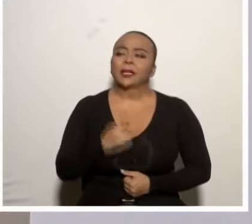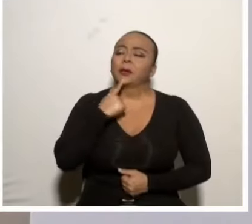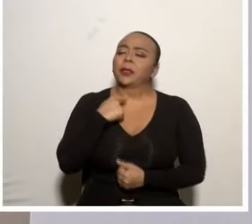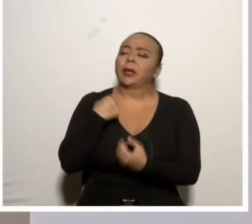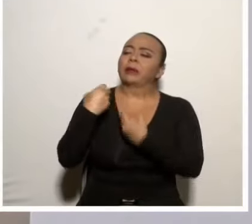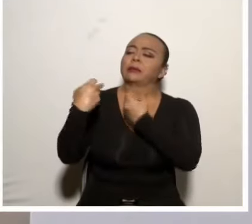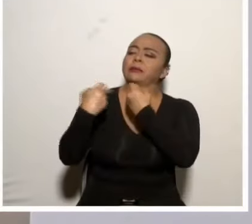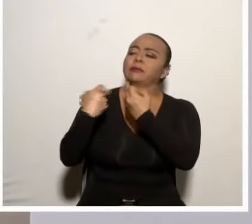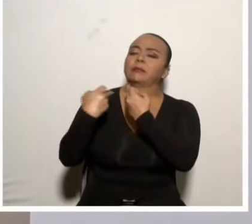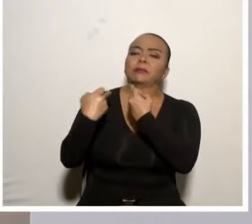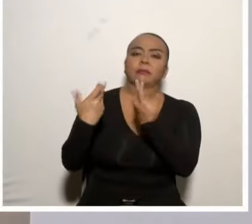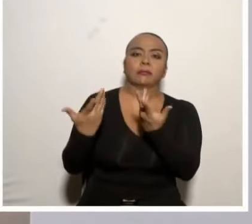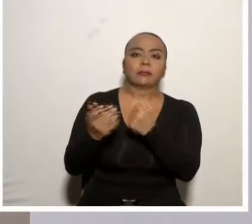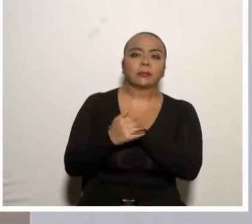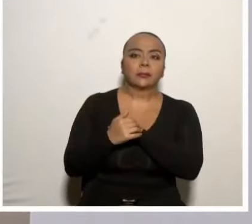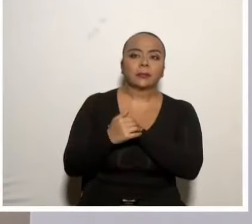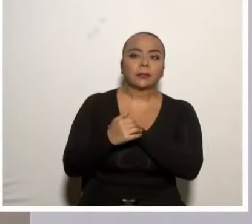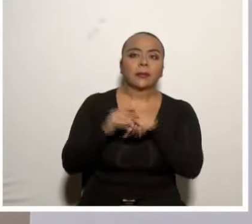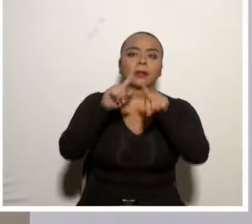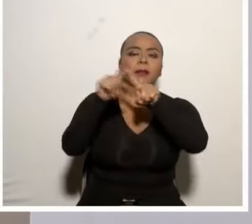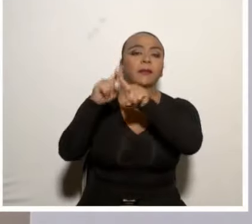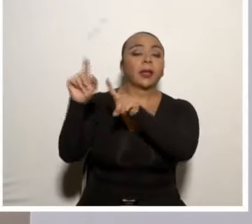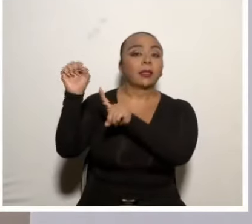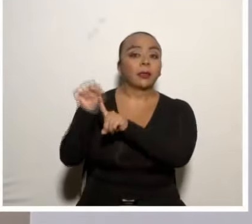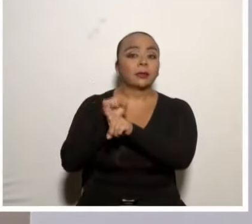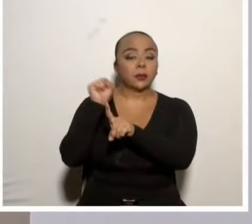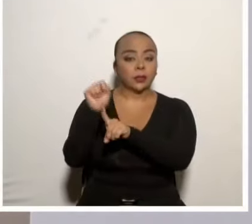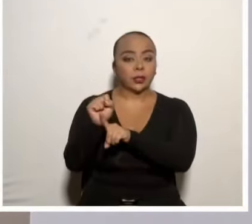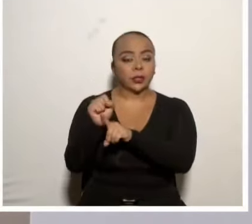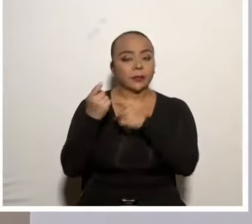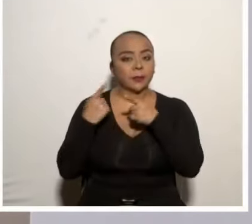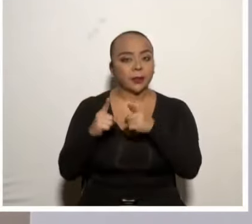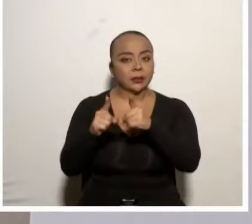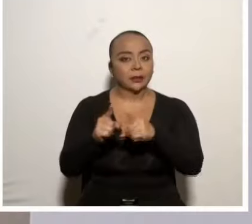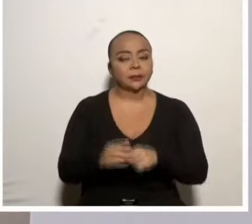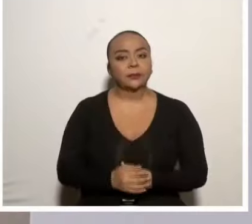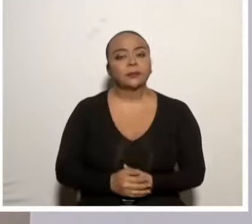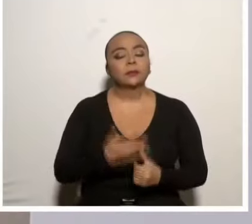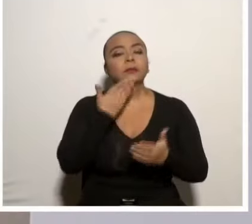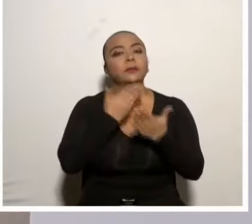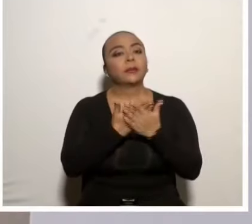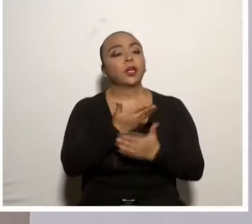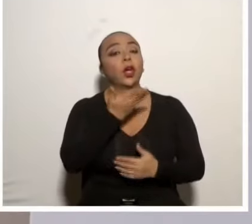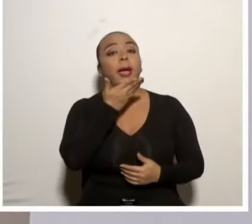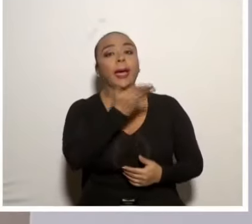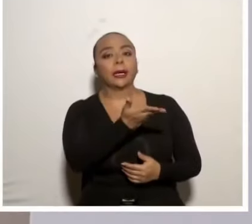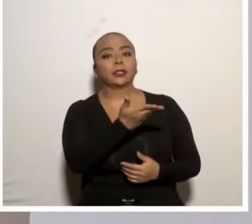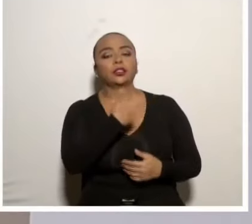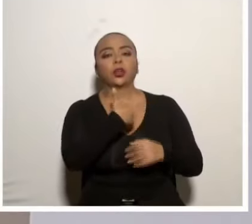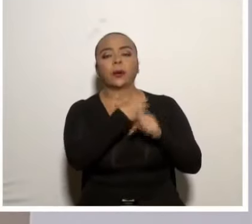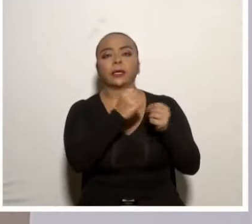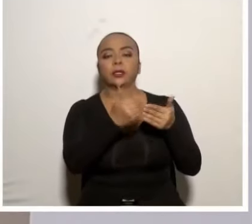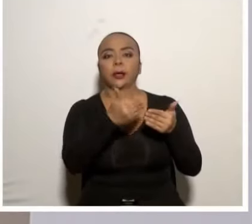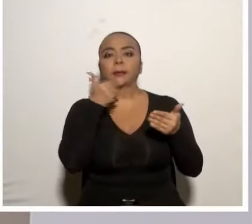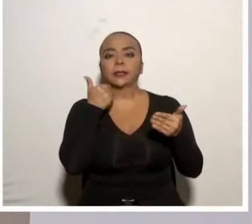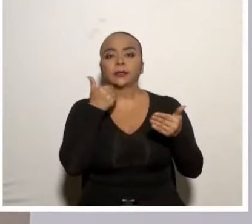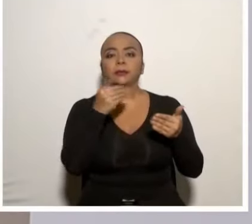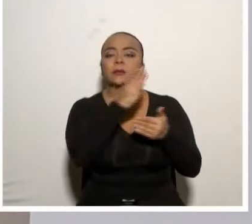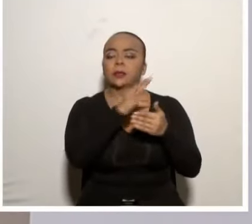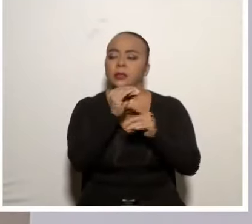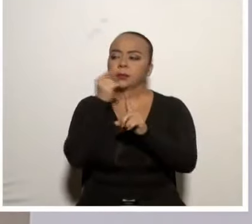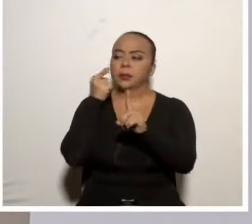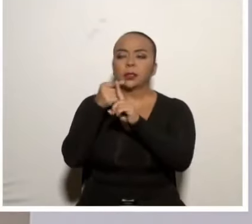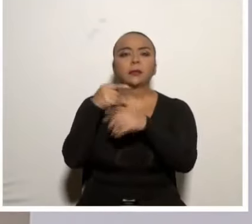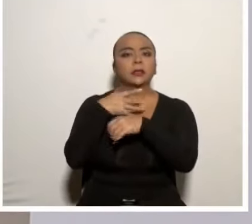dieran explicaciones de las diferentes situaciones que estaban pasando. Bueno, esto lo he hecho en el pasado y